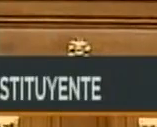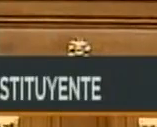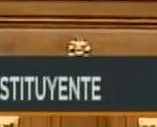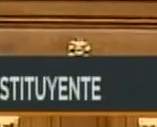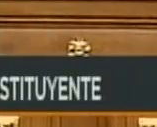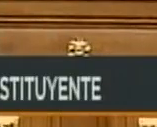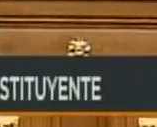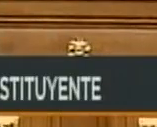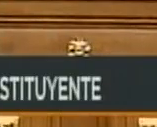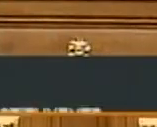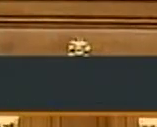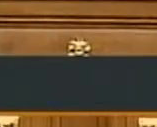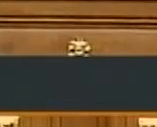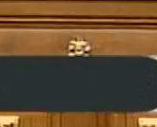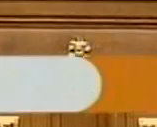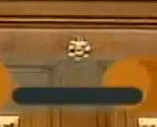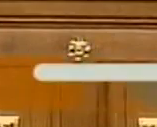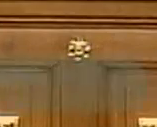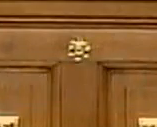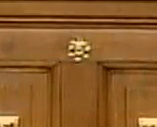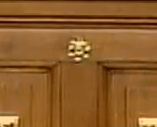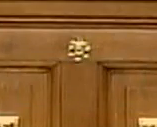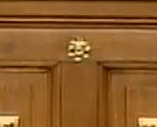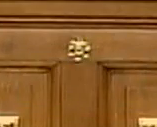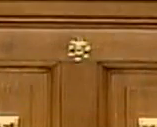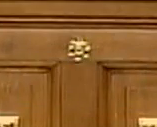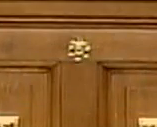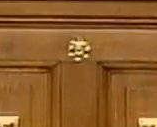presidente, Diosdado Cabello.